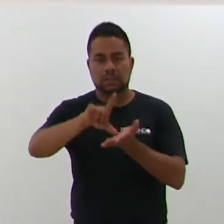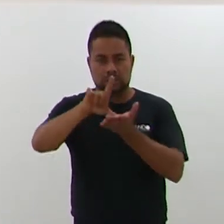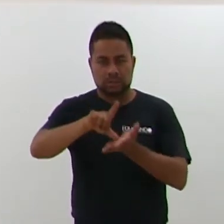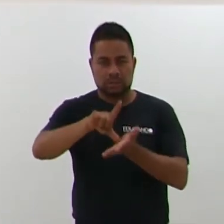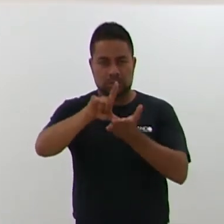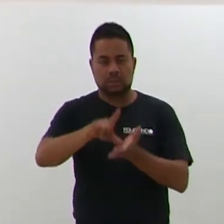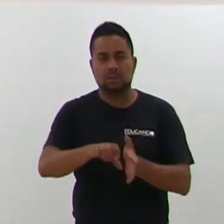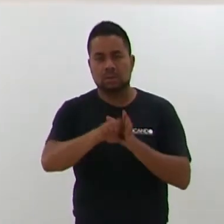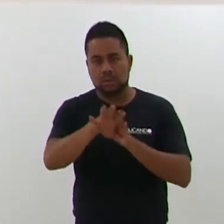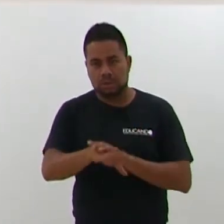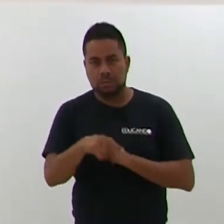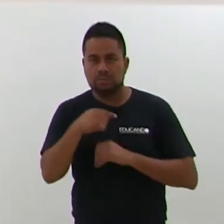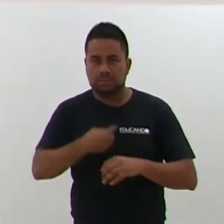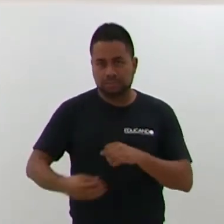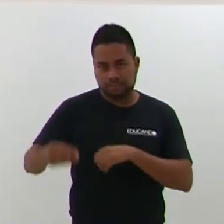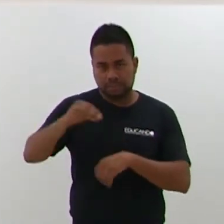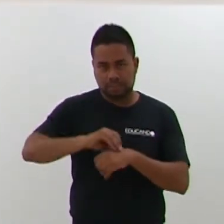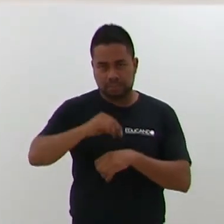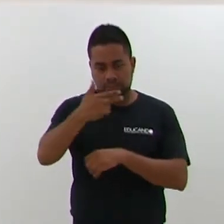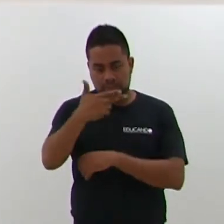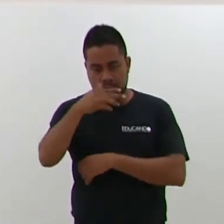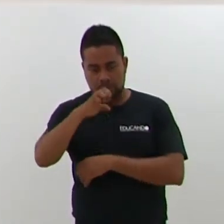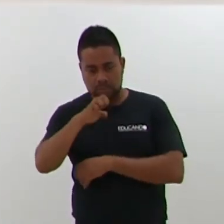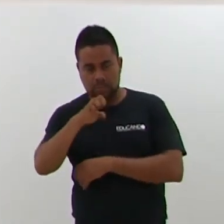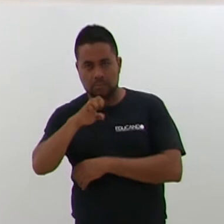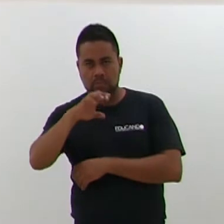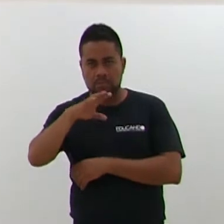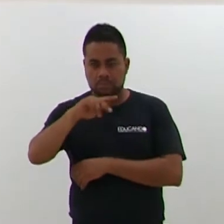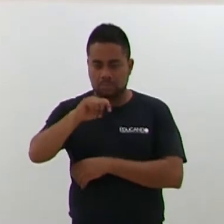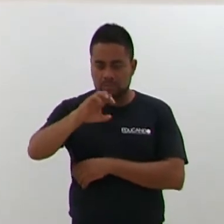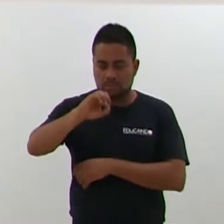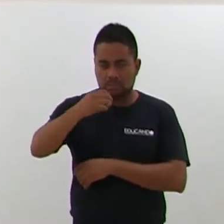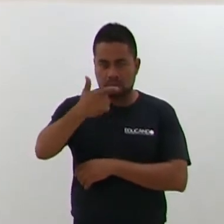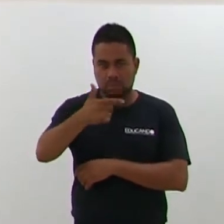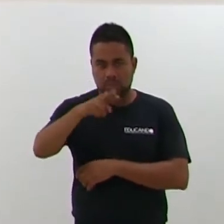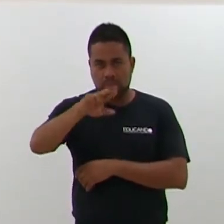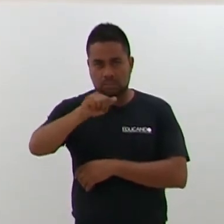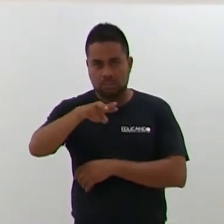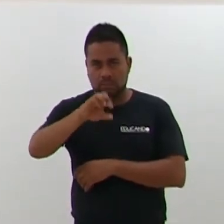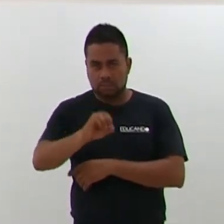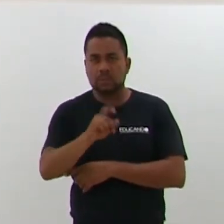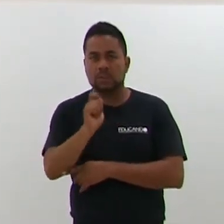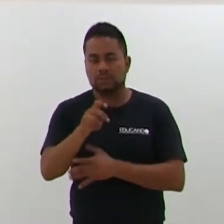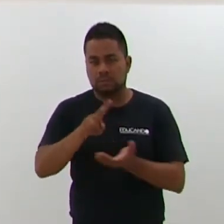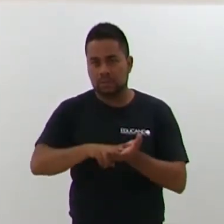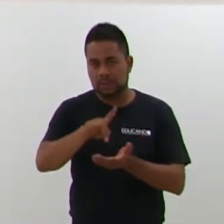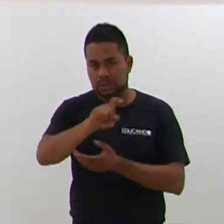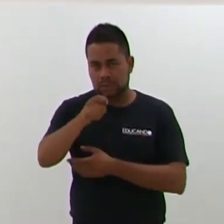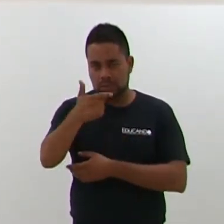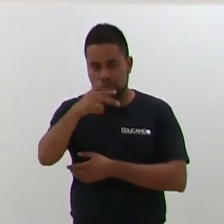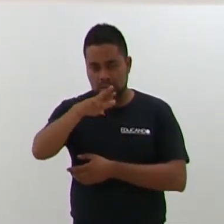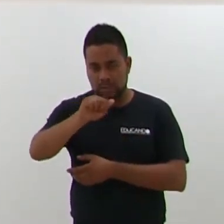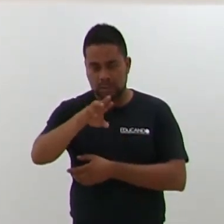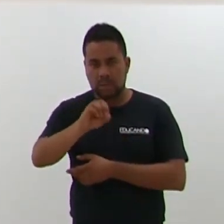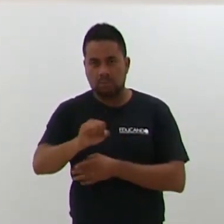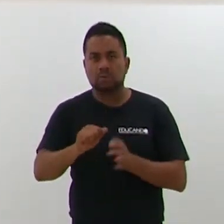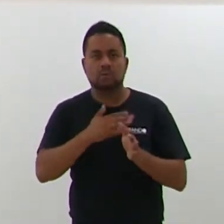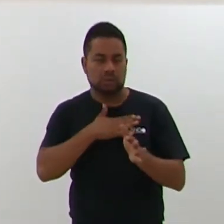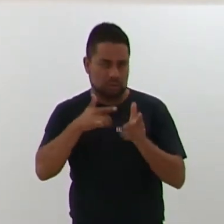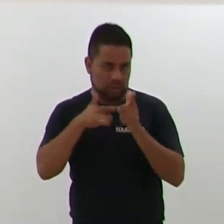pongo hectogramo, va a significar que son 100 gramos. Bueno, vamos a